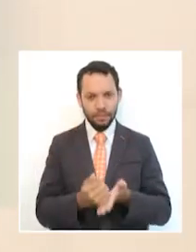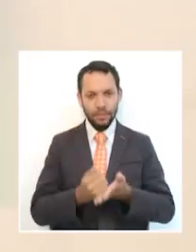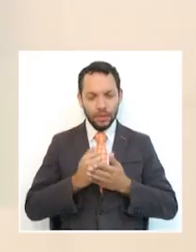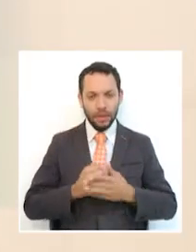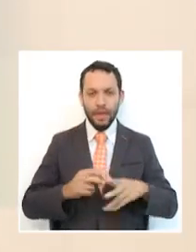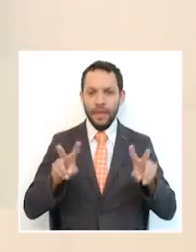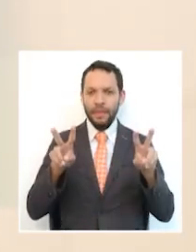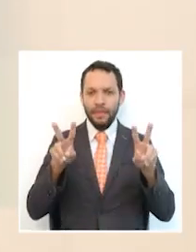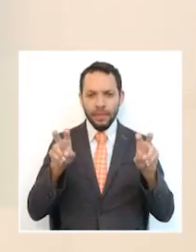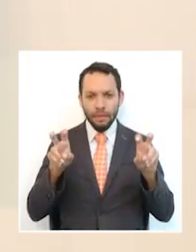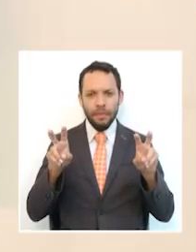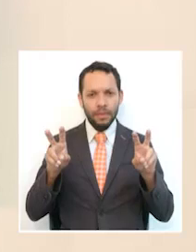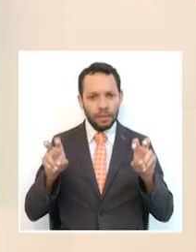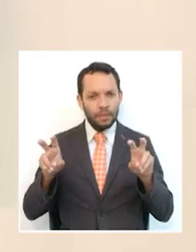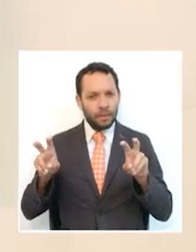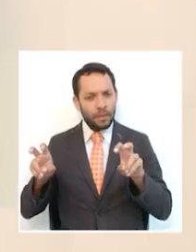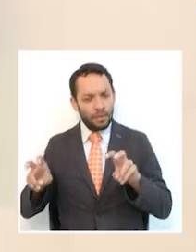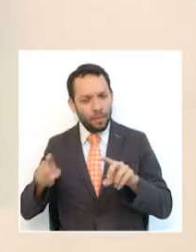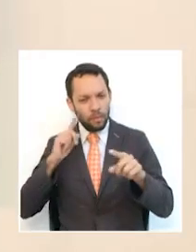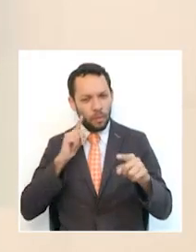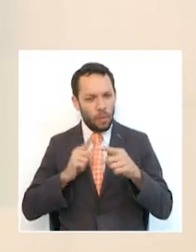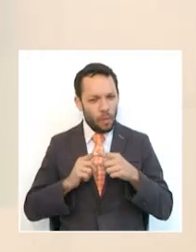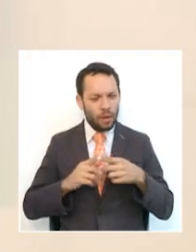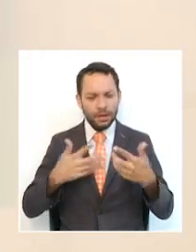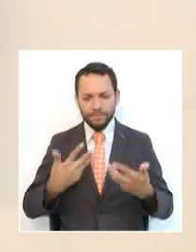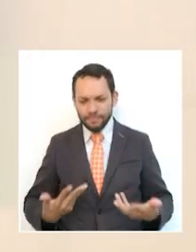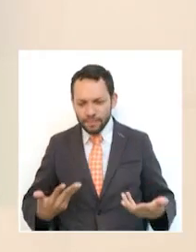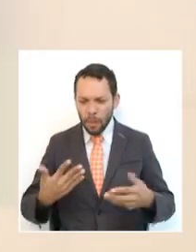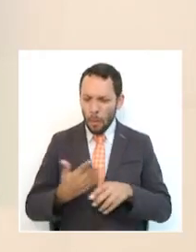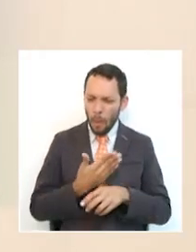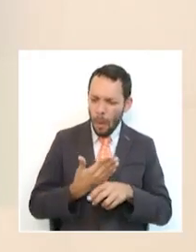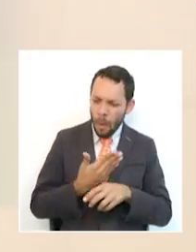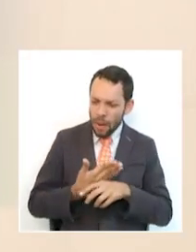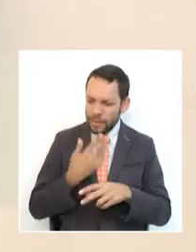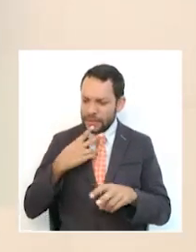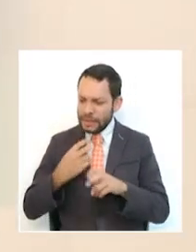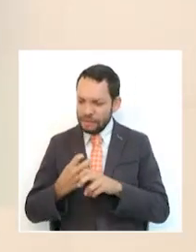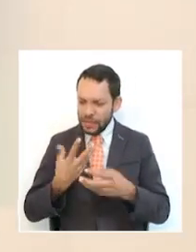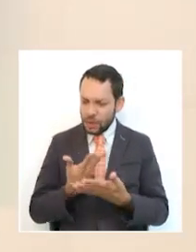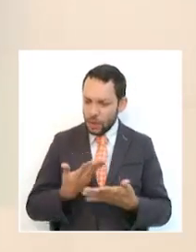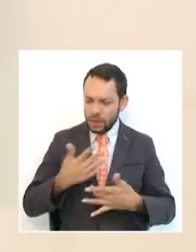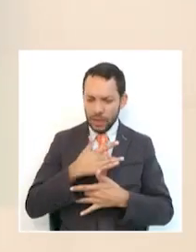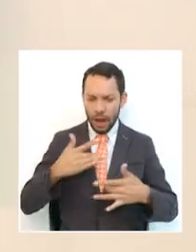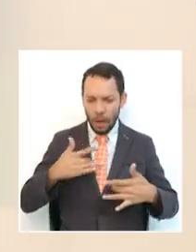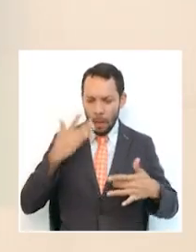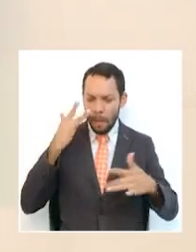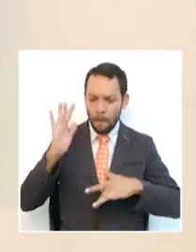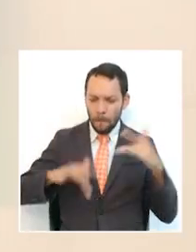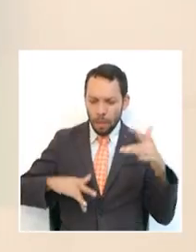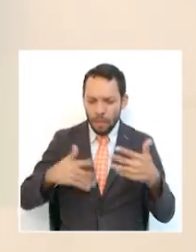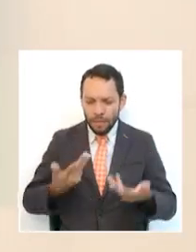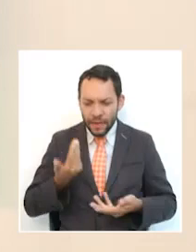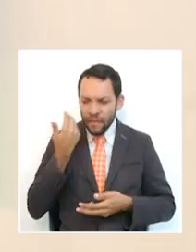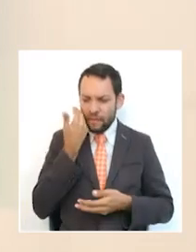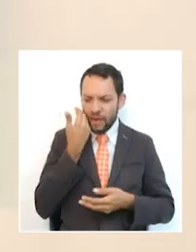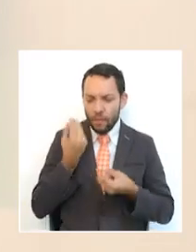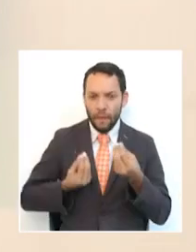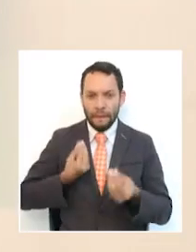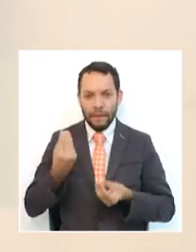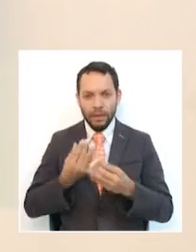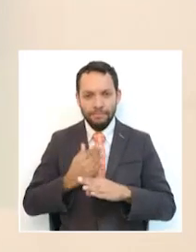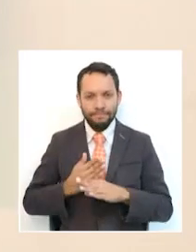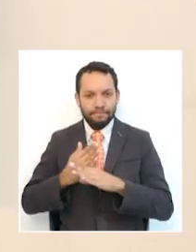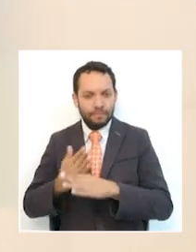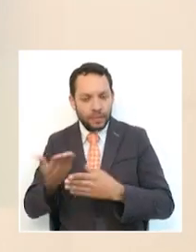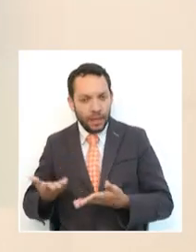diferente donde el objetivo es salir de tantos mitos que hay en temas de salud y definitivamente aprender y